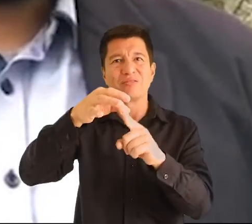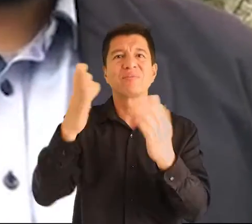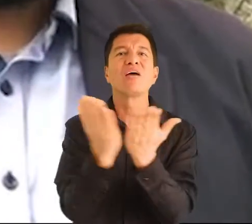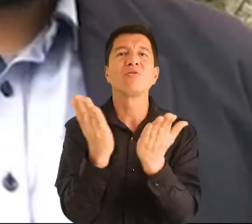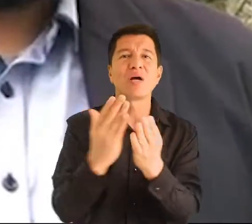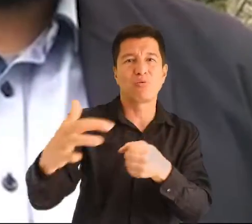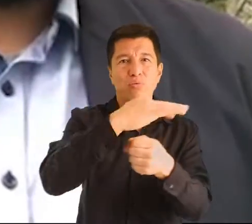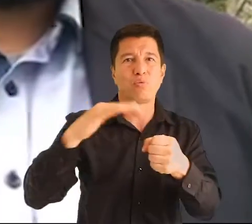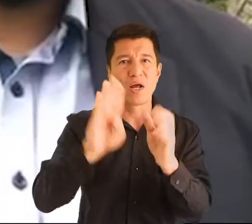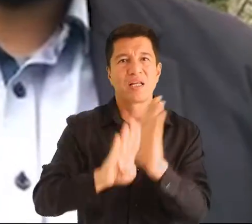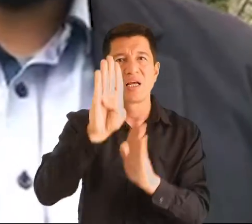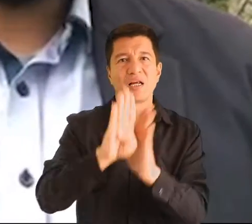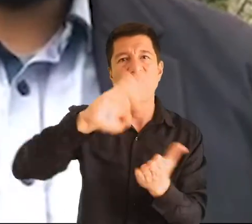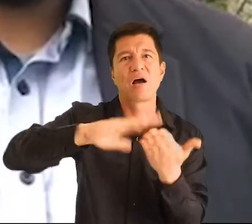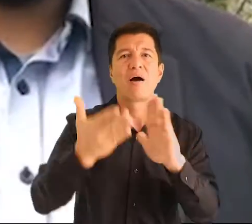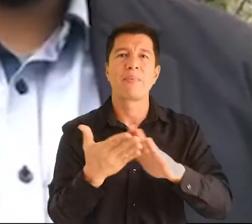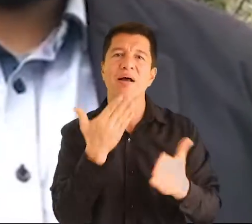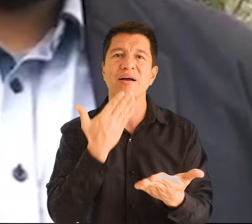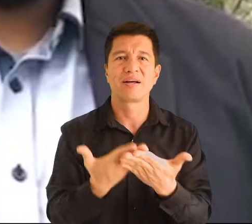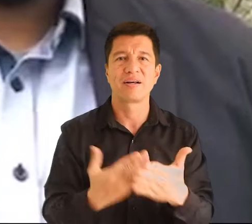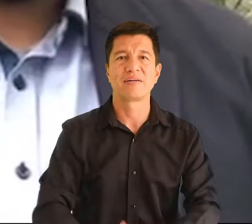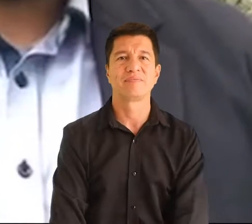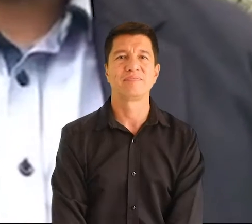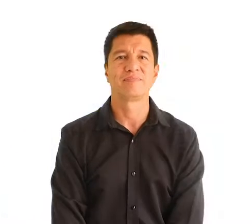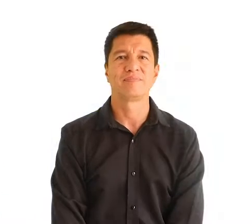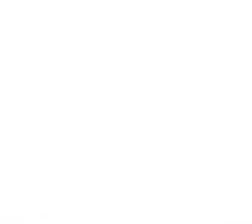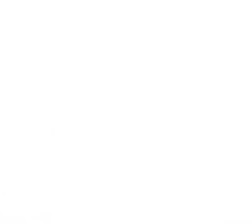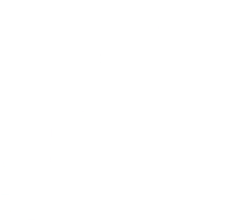todos a la especialización en educación ambiental y desarrollo de la comunidad.